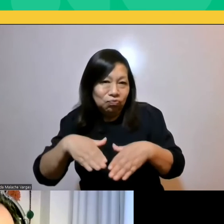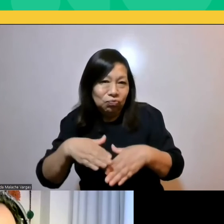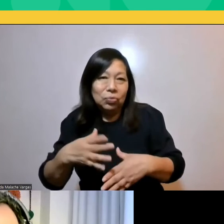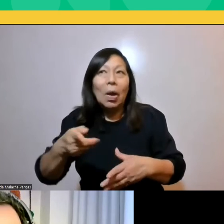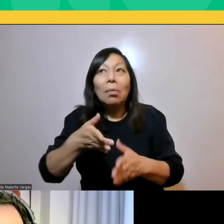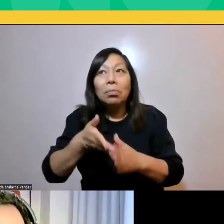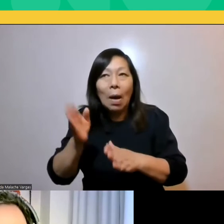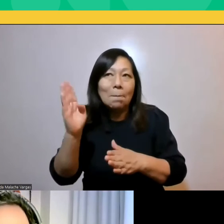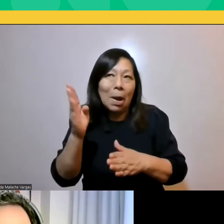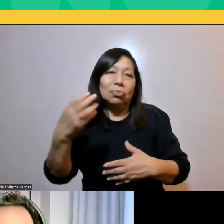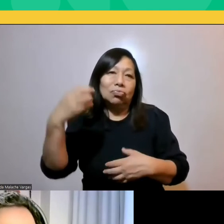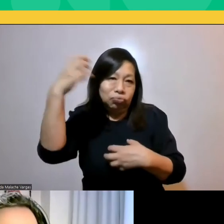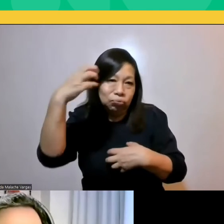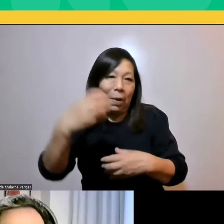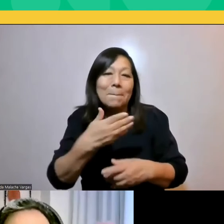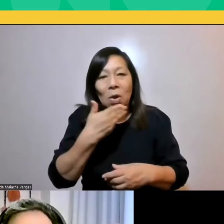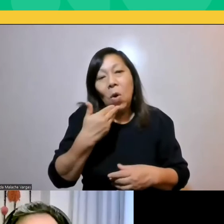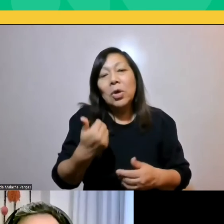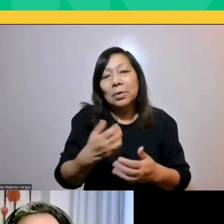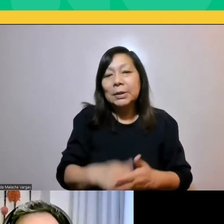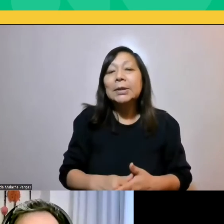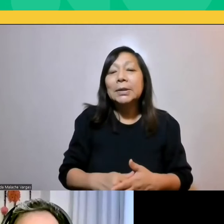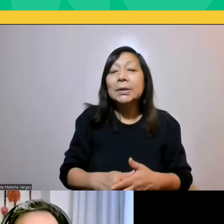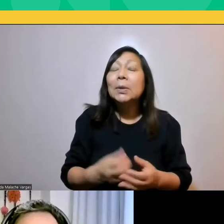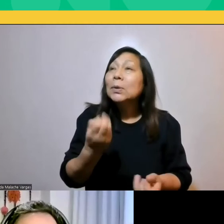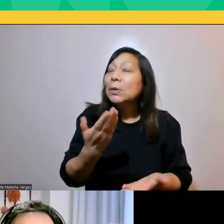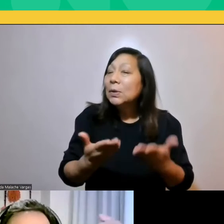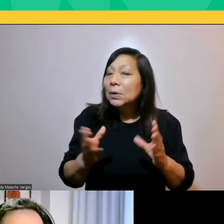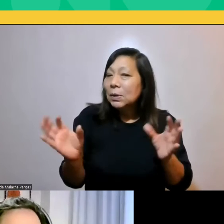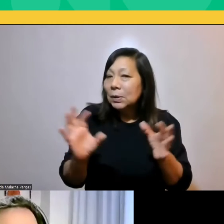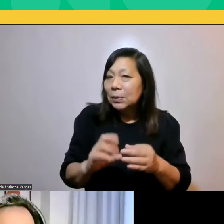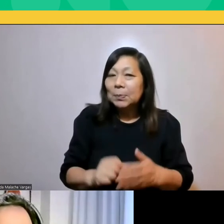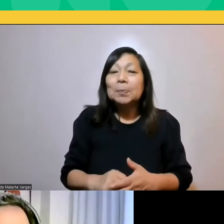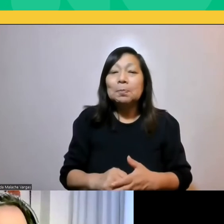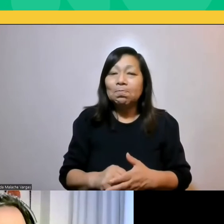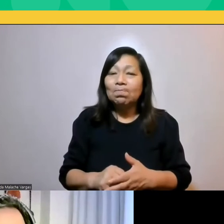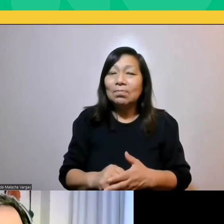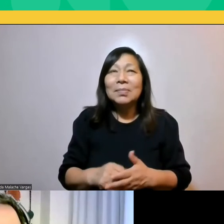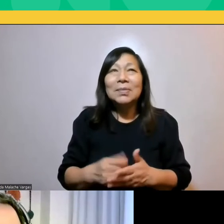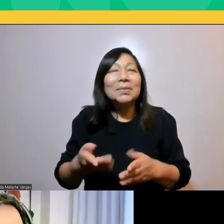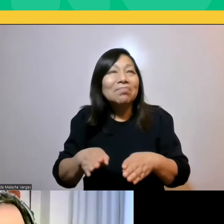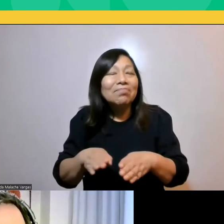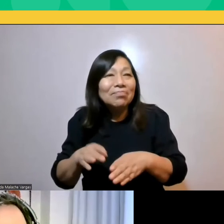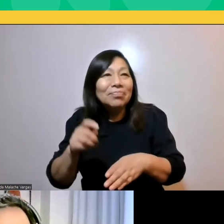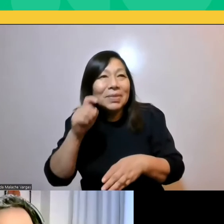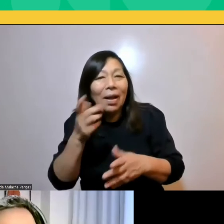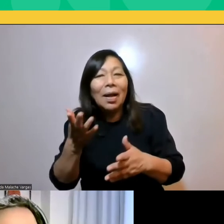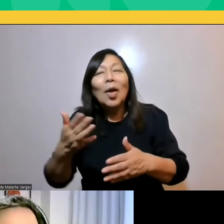tiempo de ir al baño hacia darte orinar. Sí, porque muchas veces se asociamos luego de un acto sexual, quedarnos